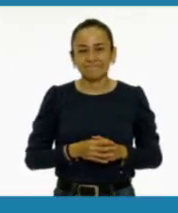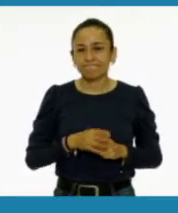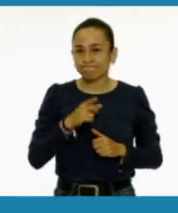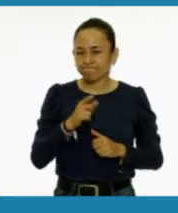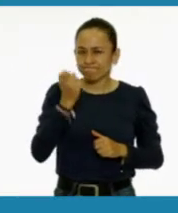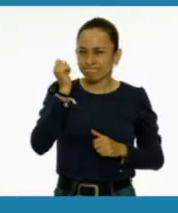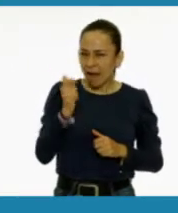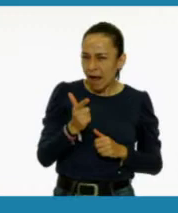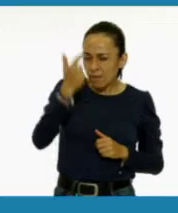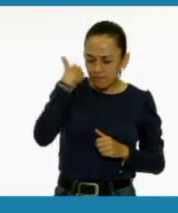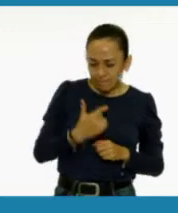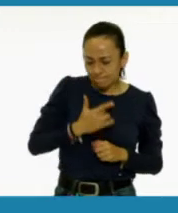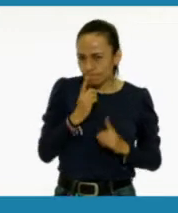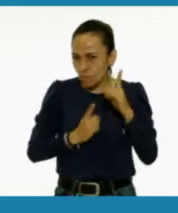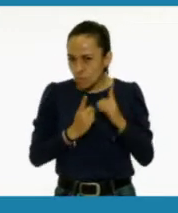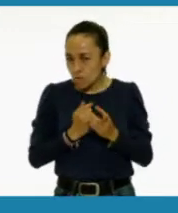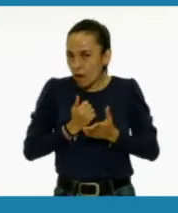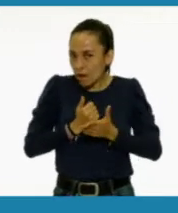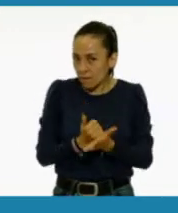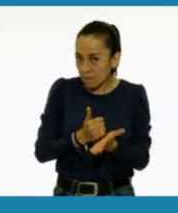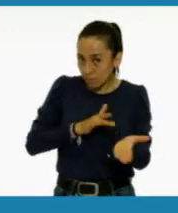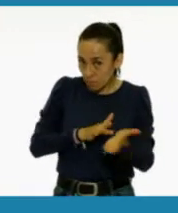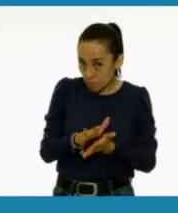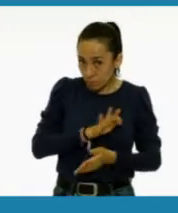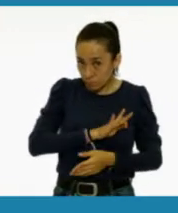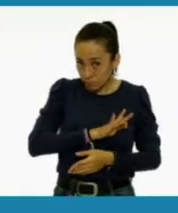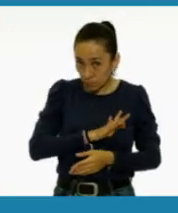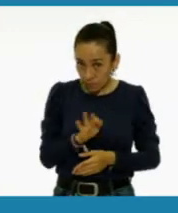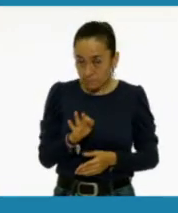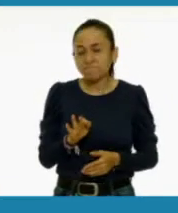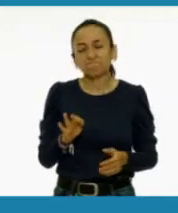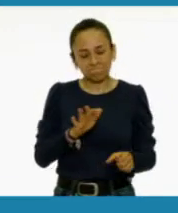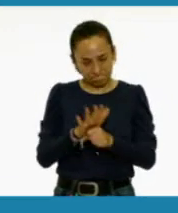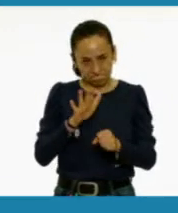Si necesitas ayuda para resolver tus dudas, contáctanos.